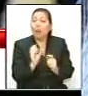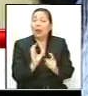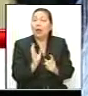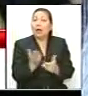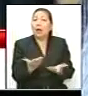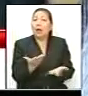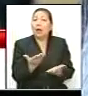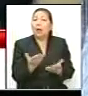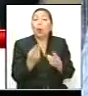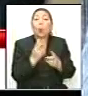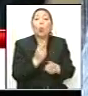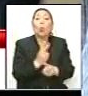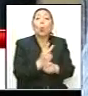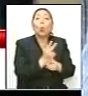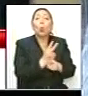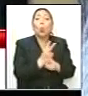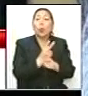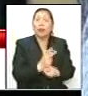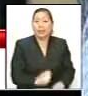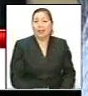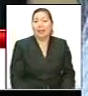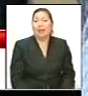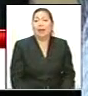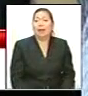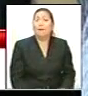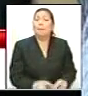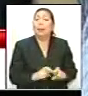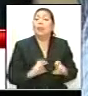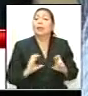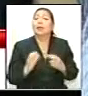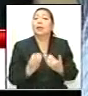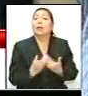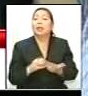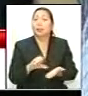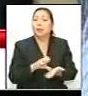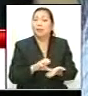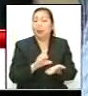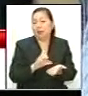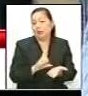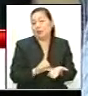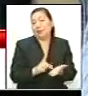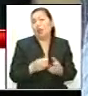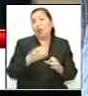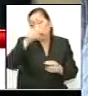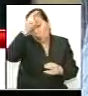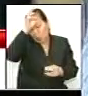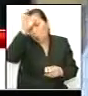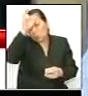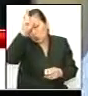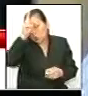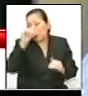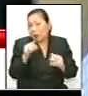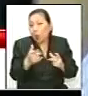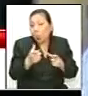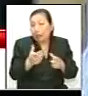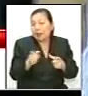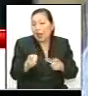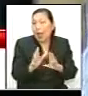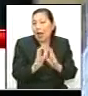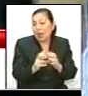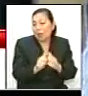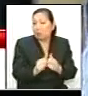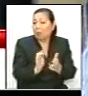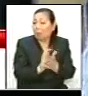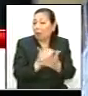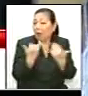para cuidar nada menos que el patrimonio en el centro de la ciudad. Existen asociaciones, y a ellos los